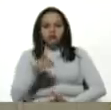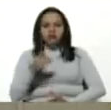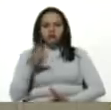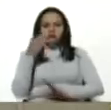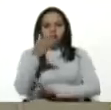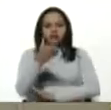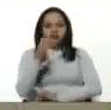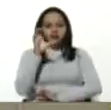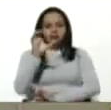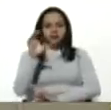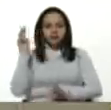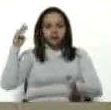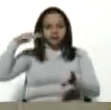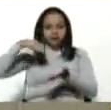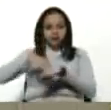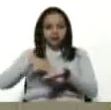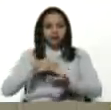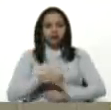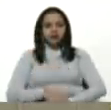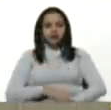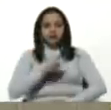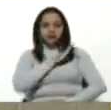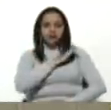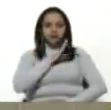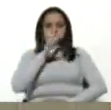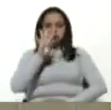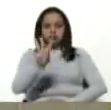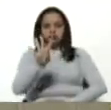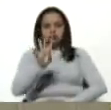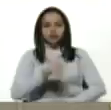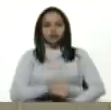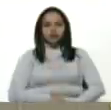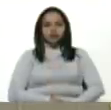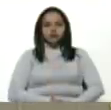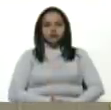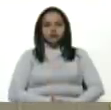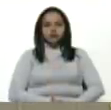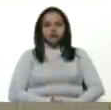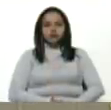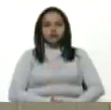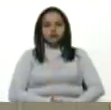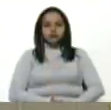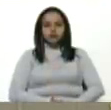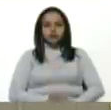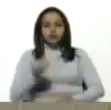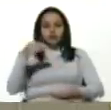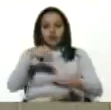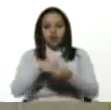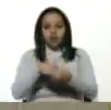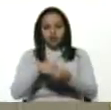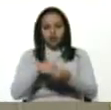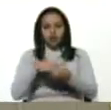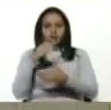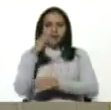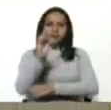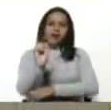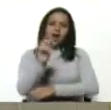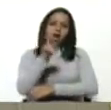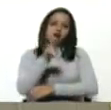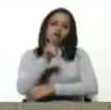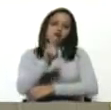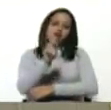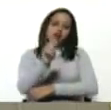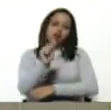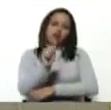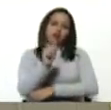Miranda, donde tenemos 4 casos del foco del municipio Baruta. Bueno, 2 de